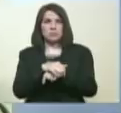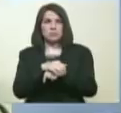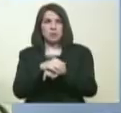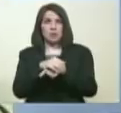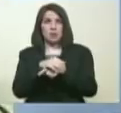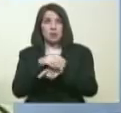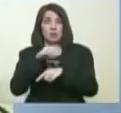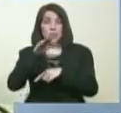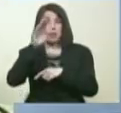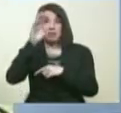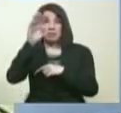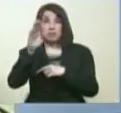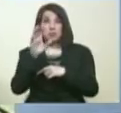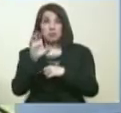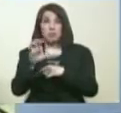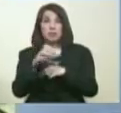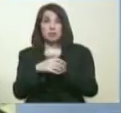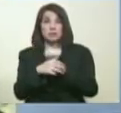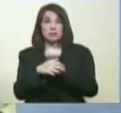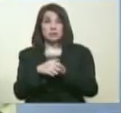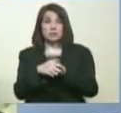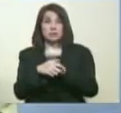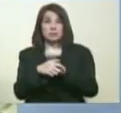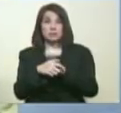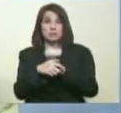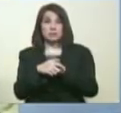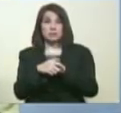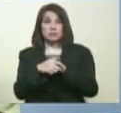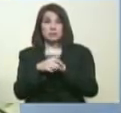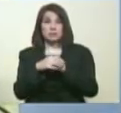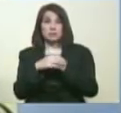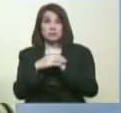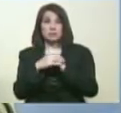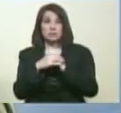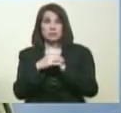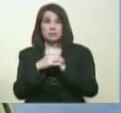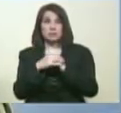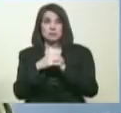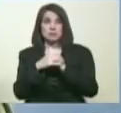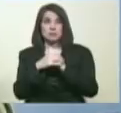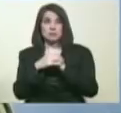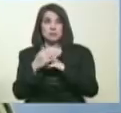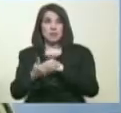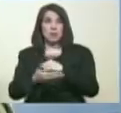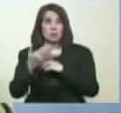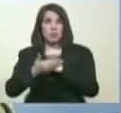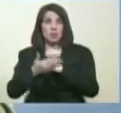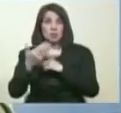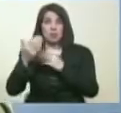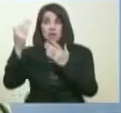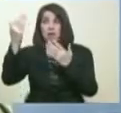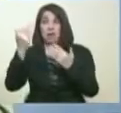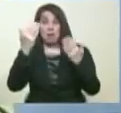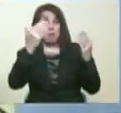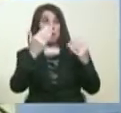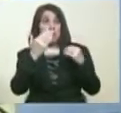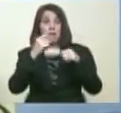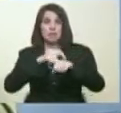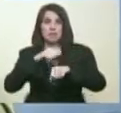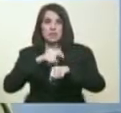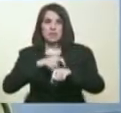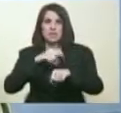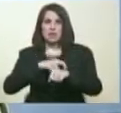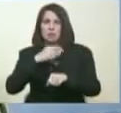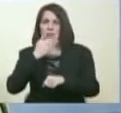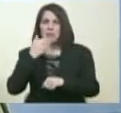futuro de nuestro país, es muy importante para que vengan épocas mejores.